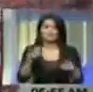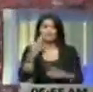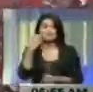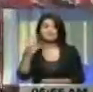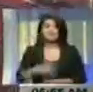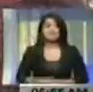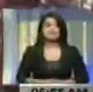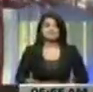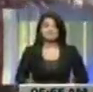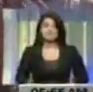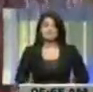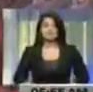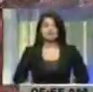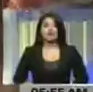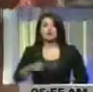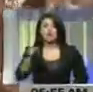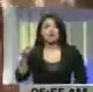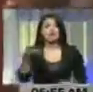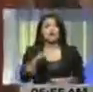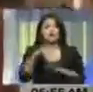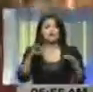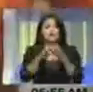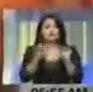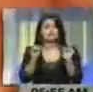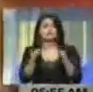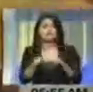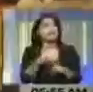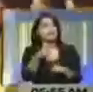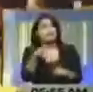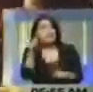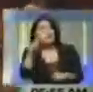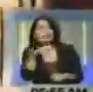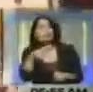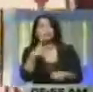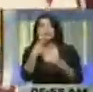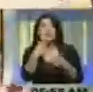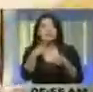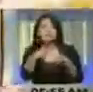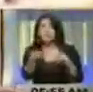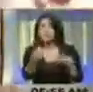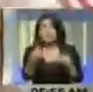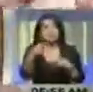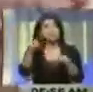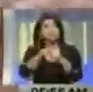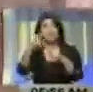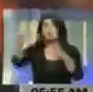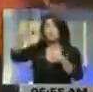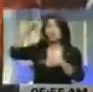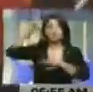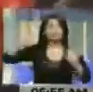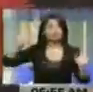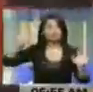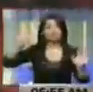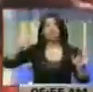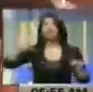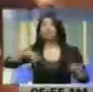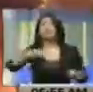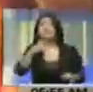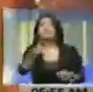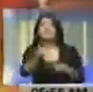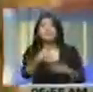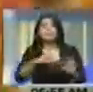Y el pueblo unido. La voz del pueblo es la voz de Dios. Ustedes dirán,